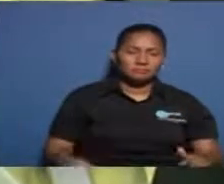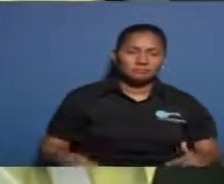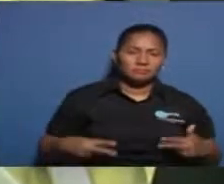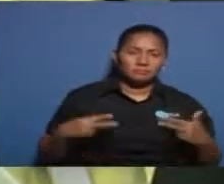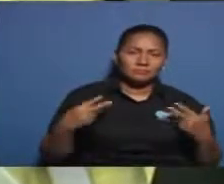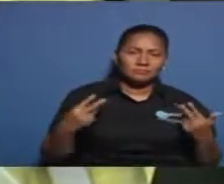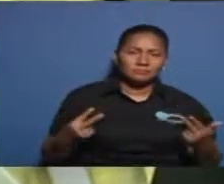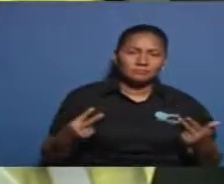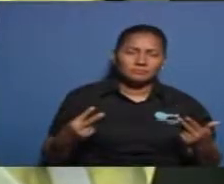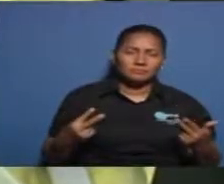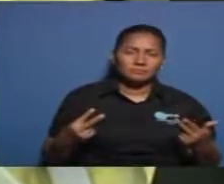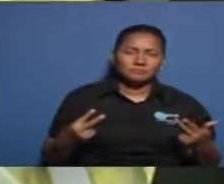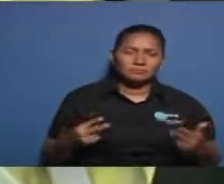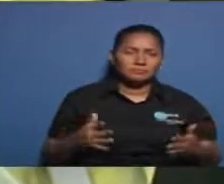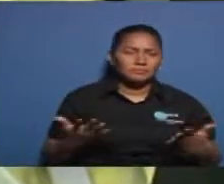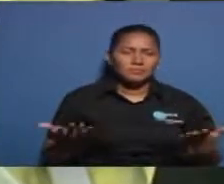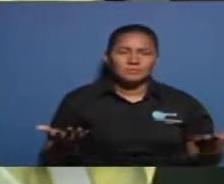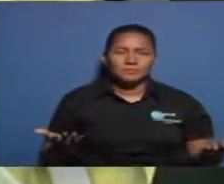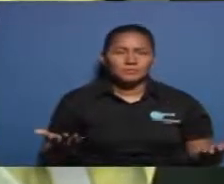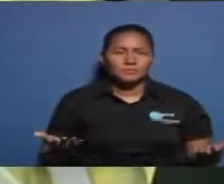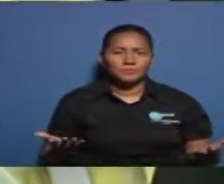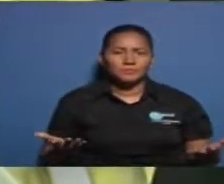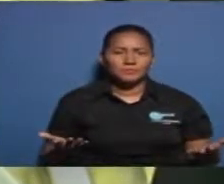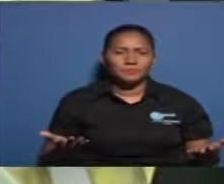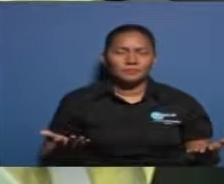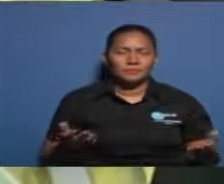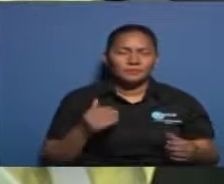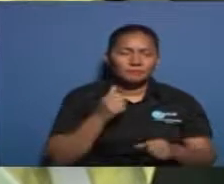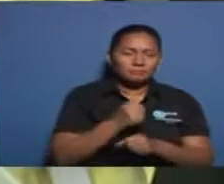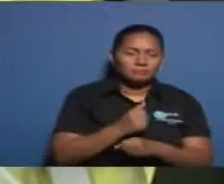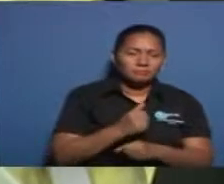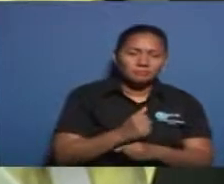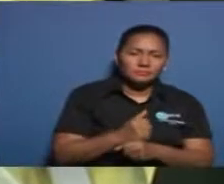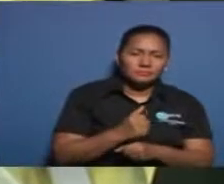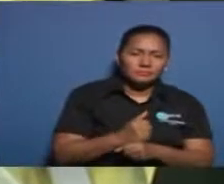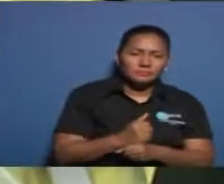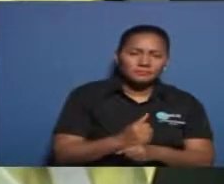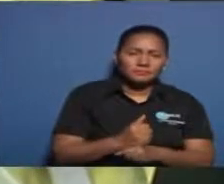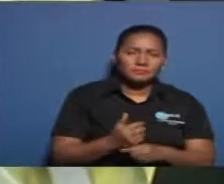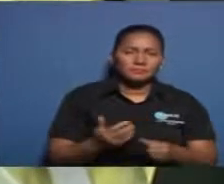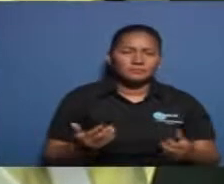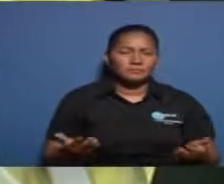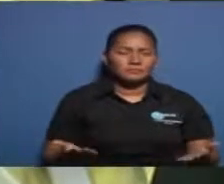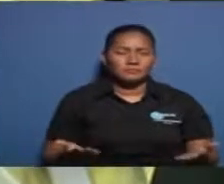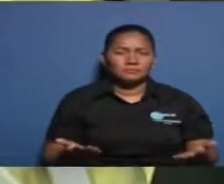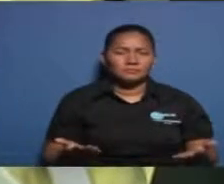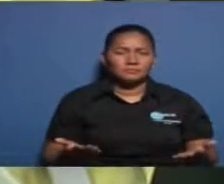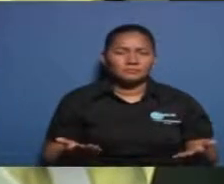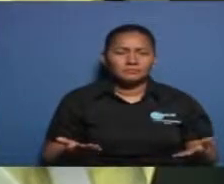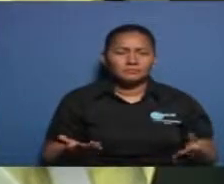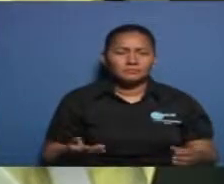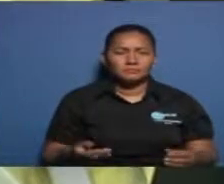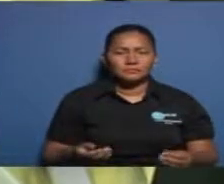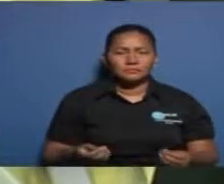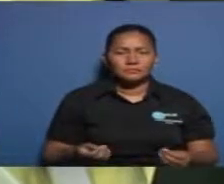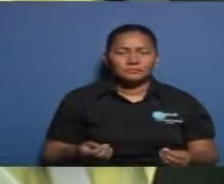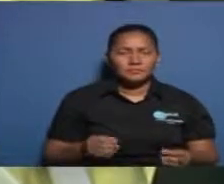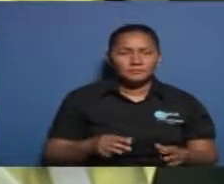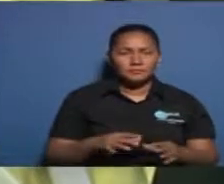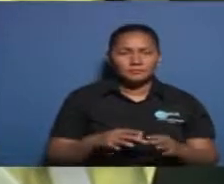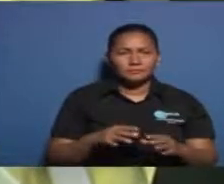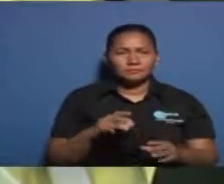como llega el obrero o el empleado o el servidor público al trabajo del planeta marte no